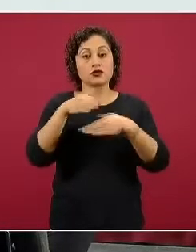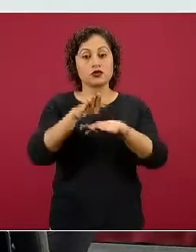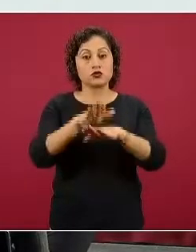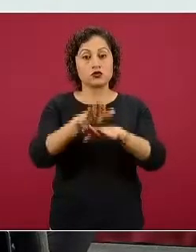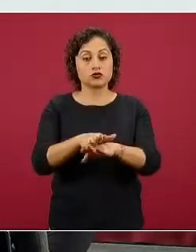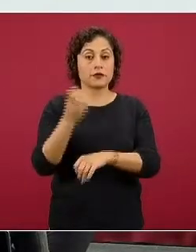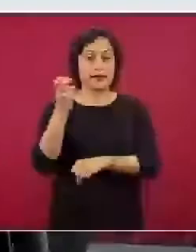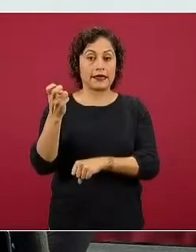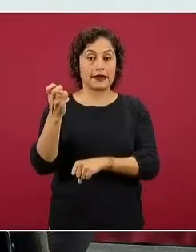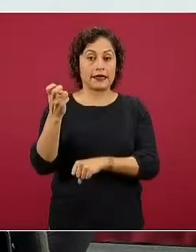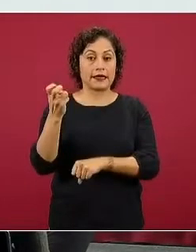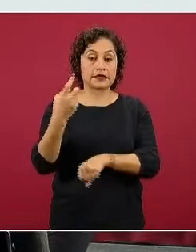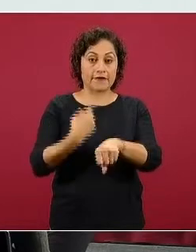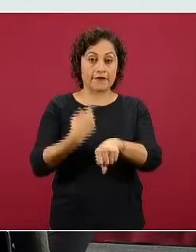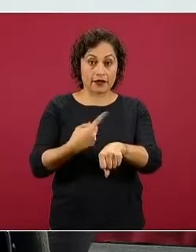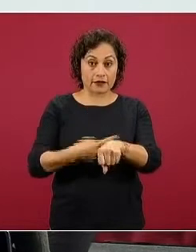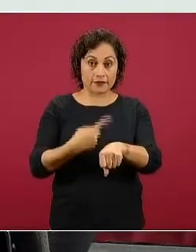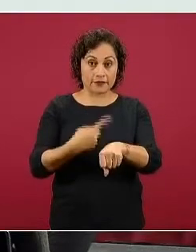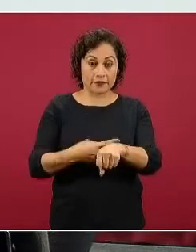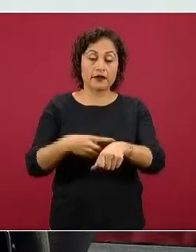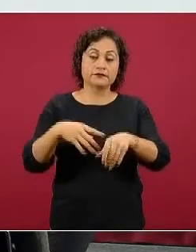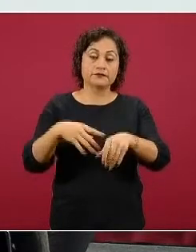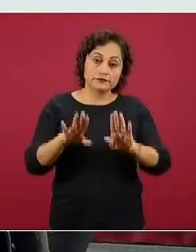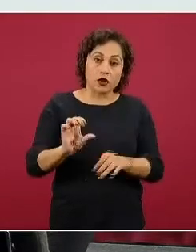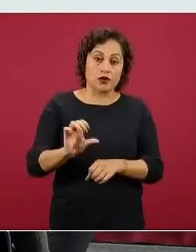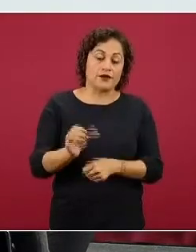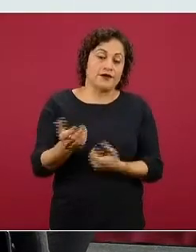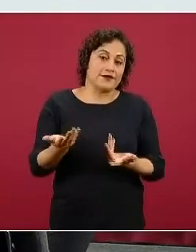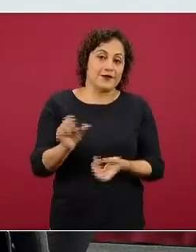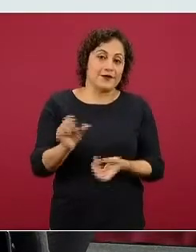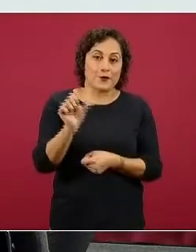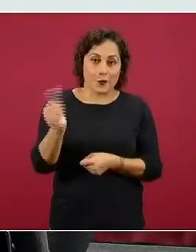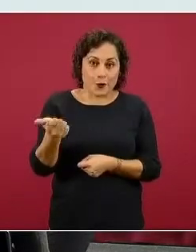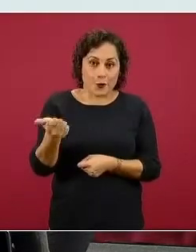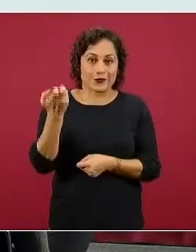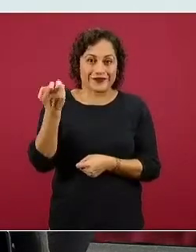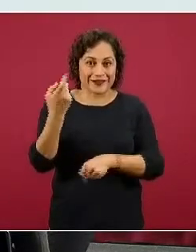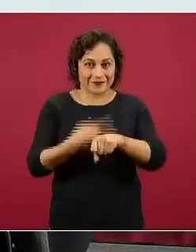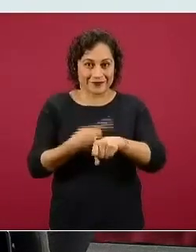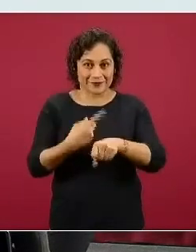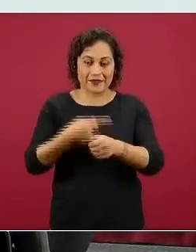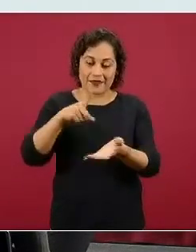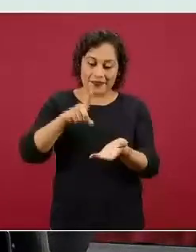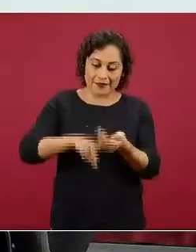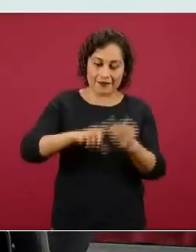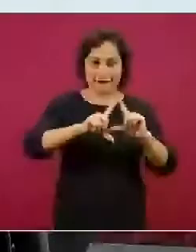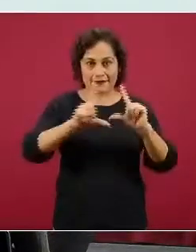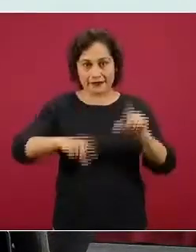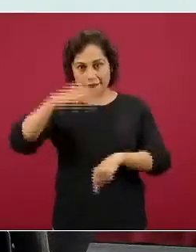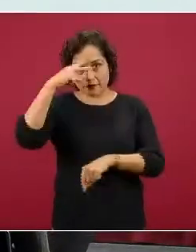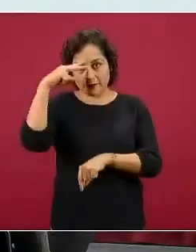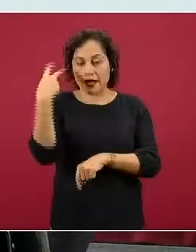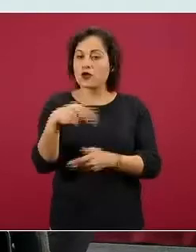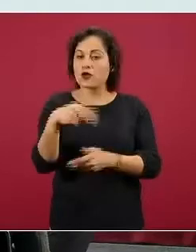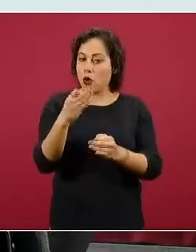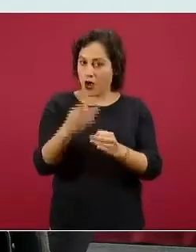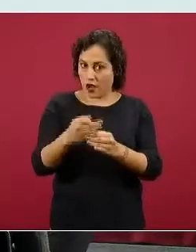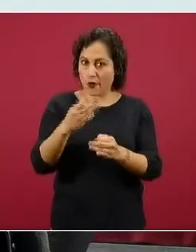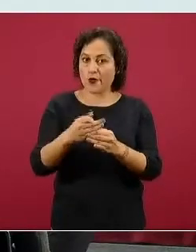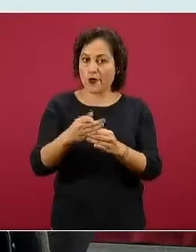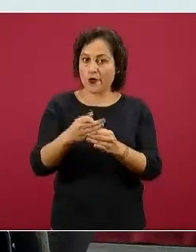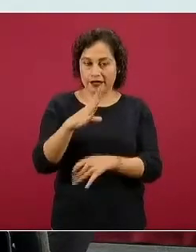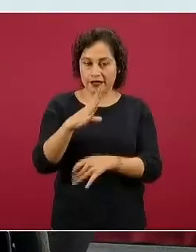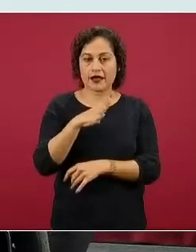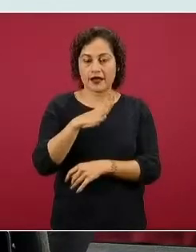de las patologías o otra de las patologías que tenemos en nuestro país, que hay actualmente en México y que es importante